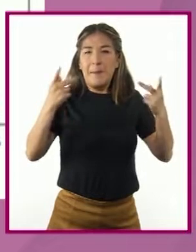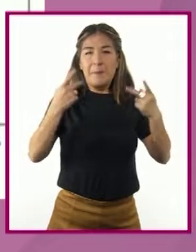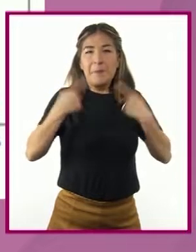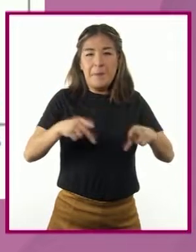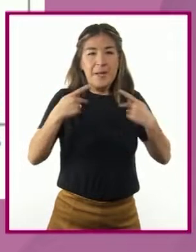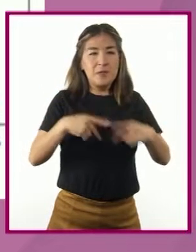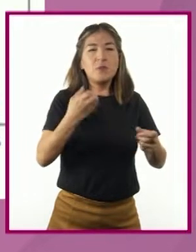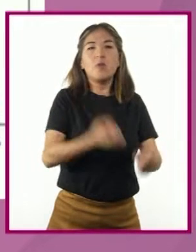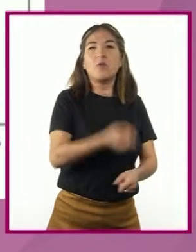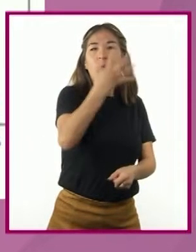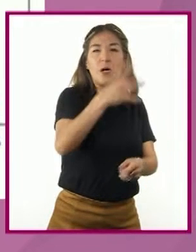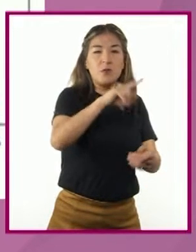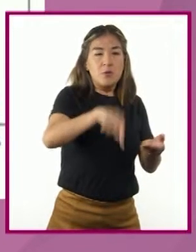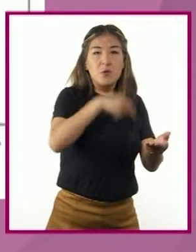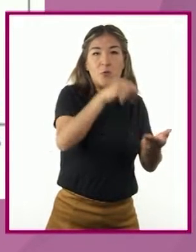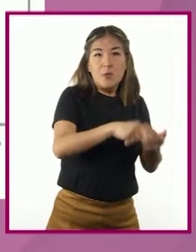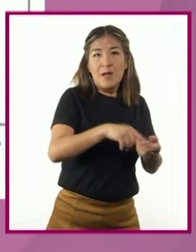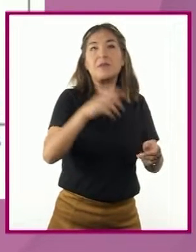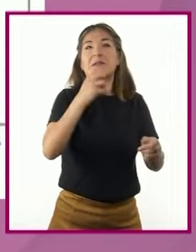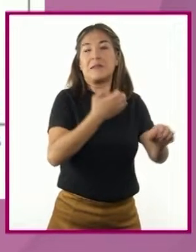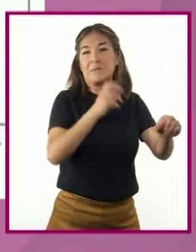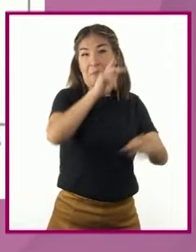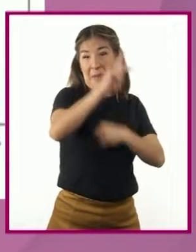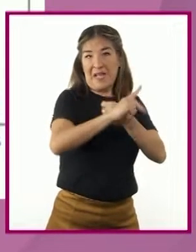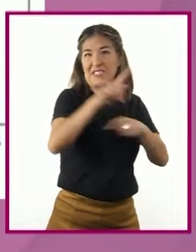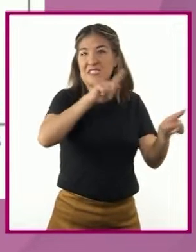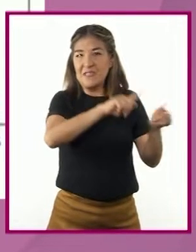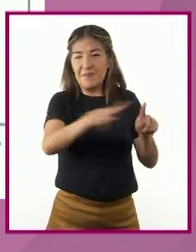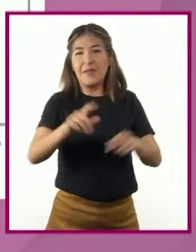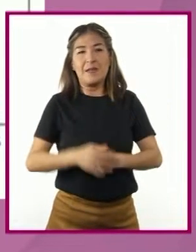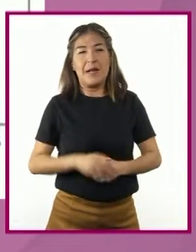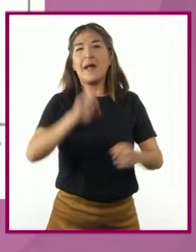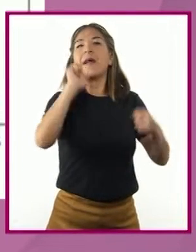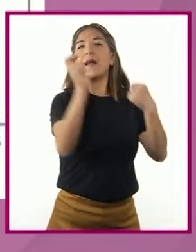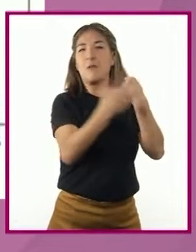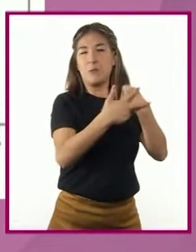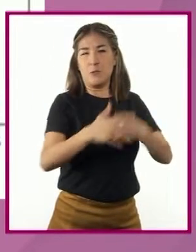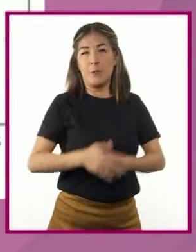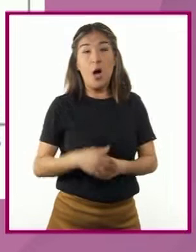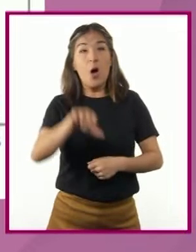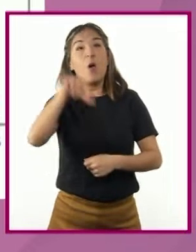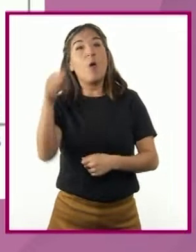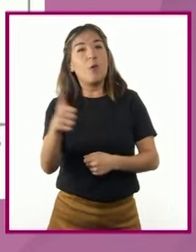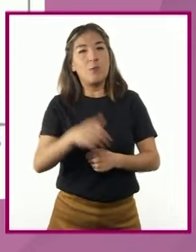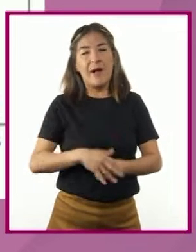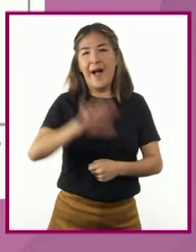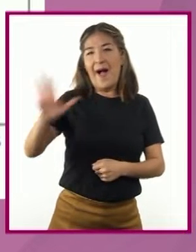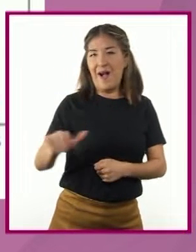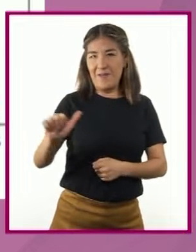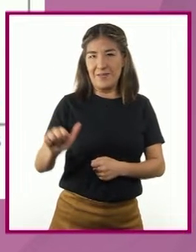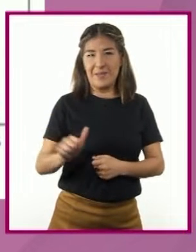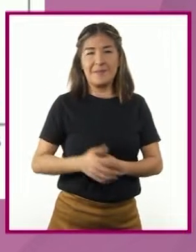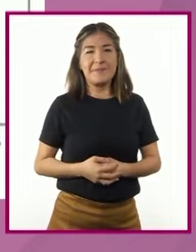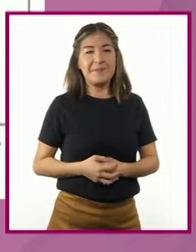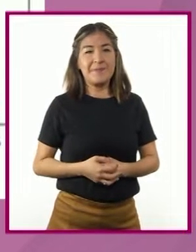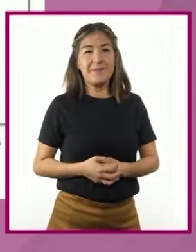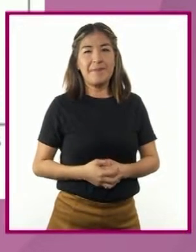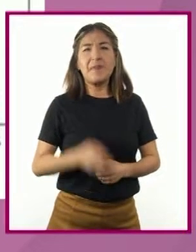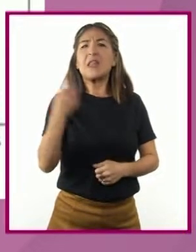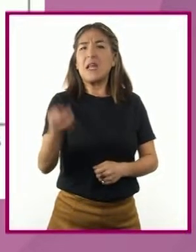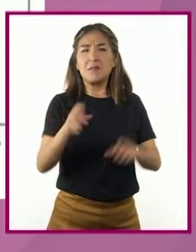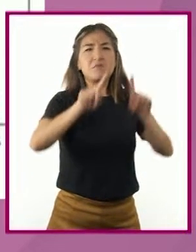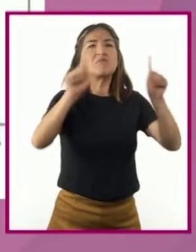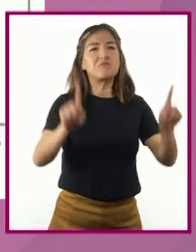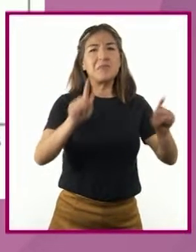entre dos continentes diferentes. Uno es Europa y el otro es África. Se